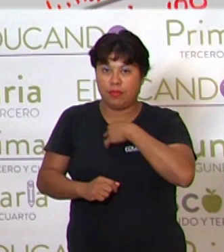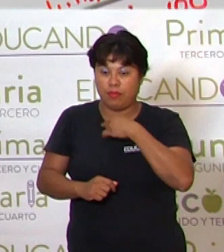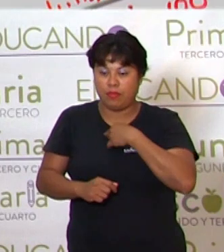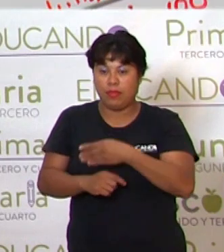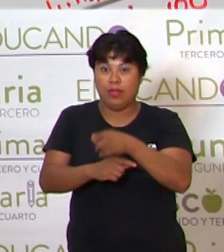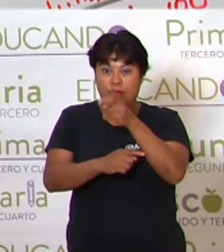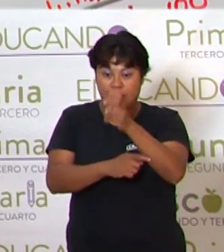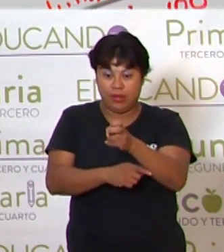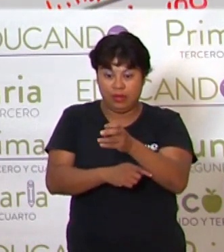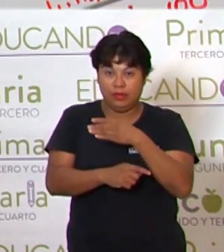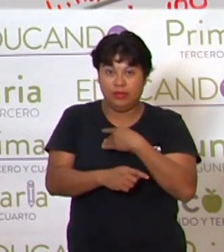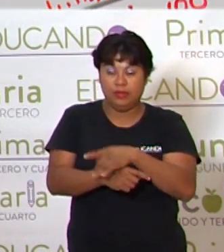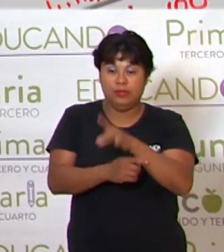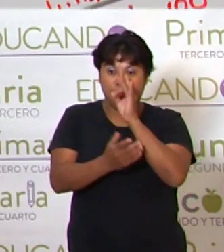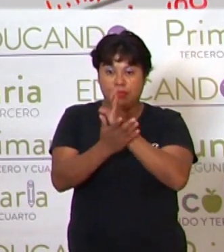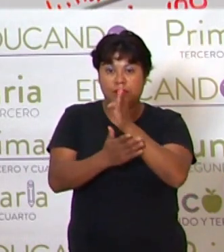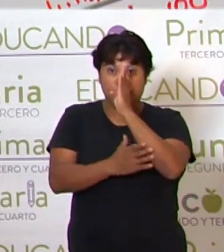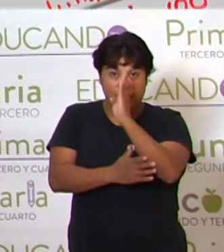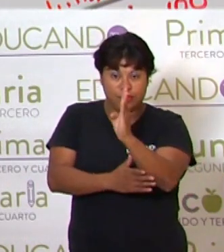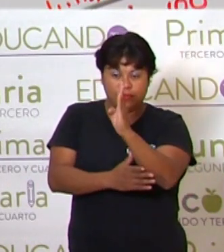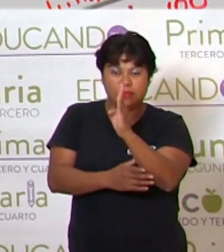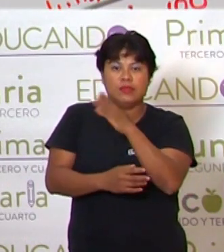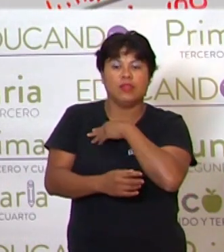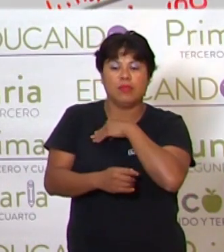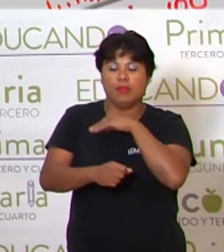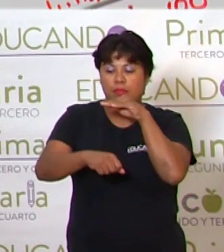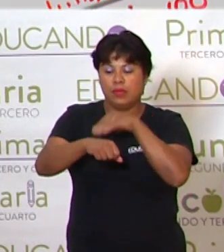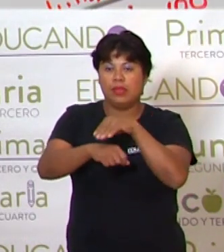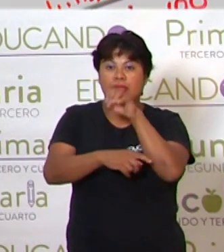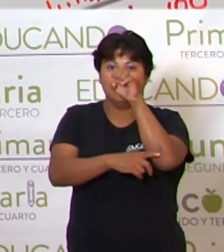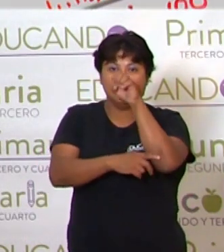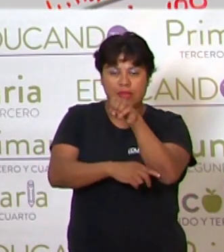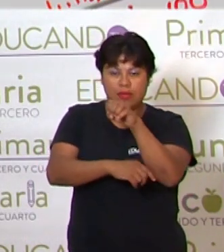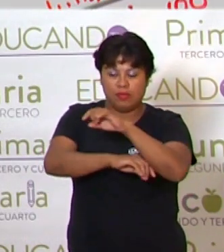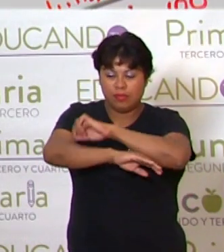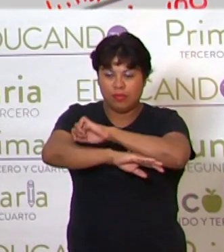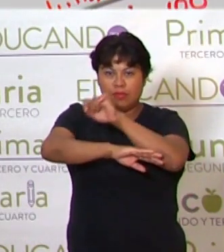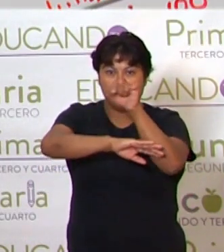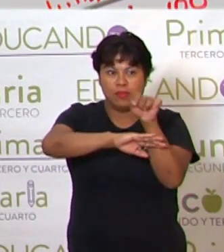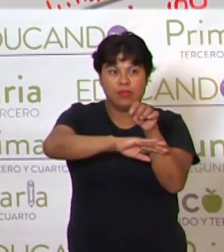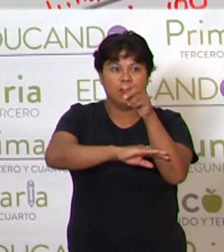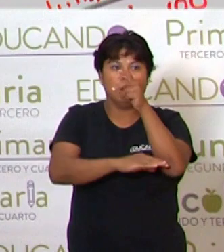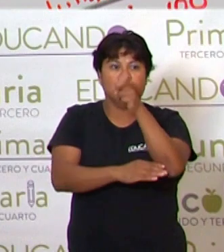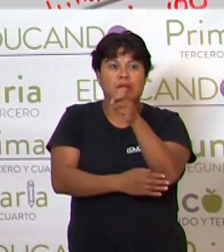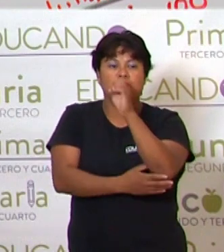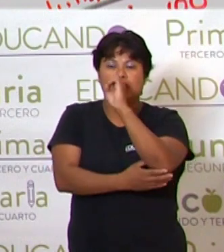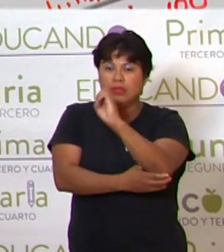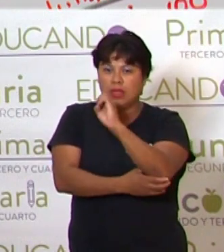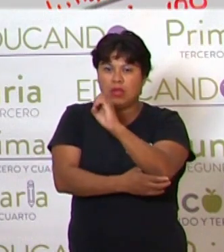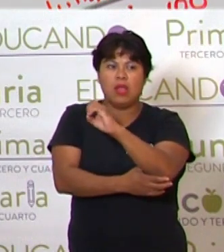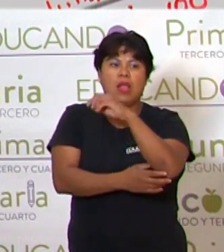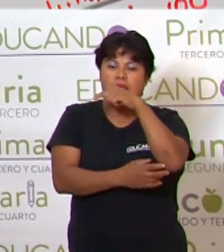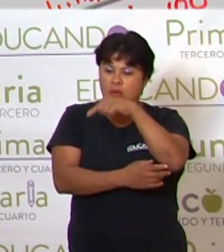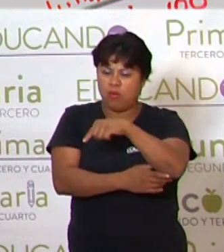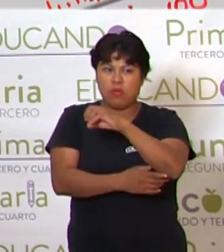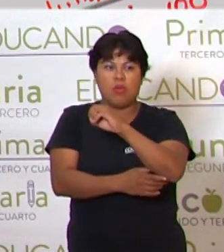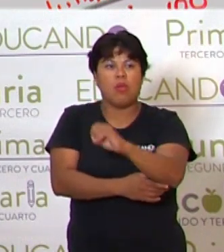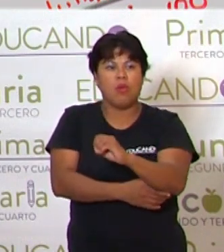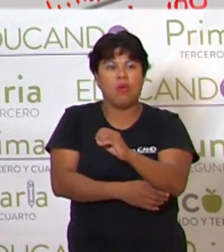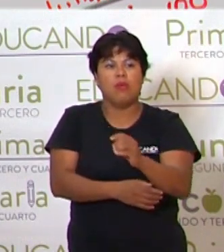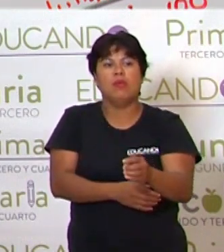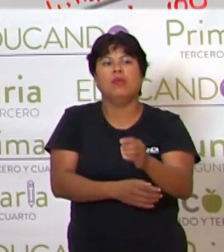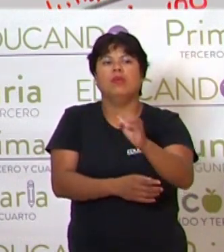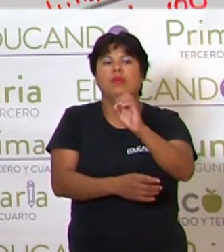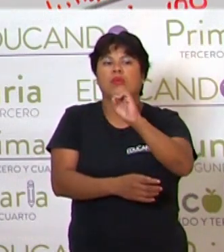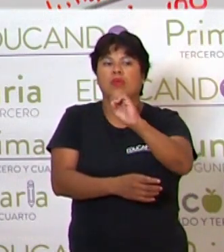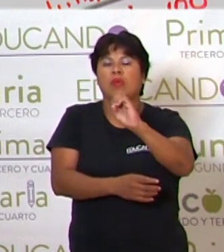tomando como vértice, debo ubicar el cero en uno de los dos ángulos. Puede ser aquí o bien